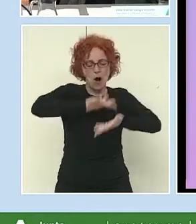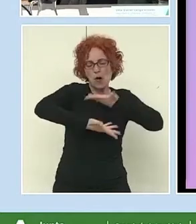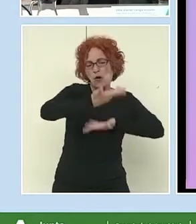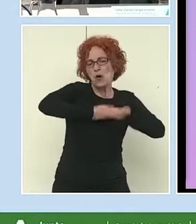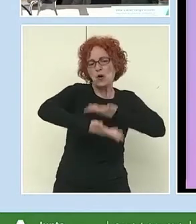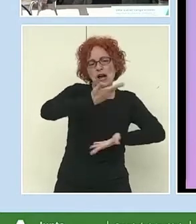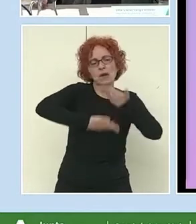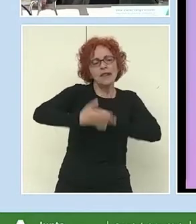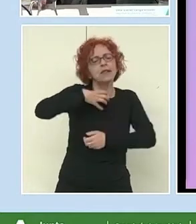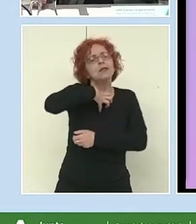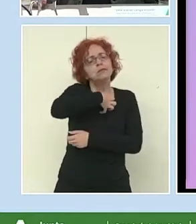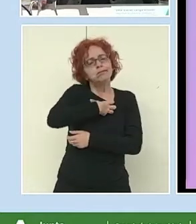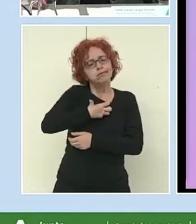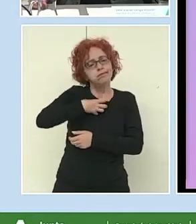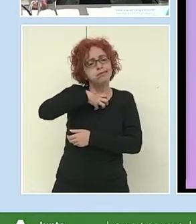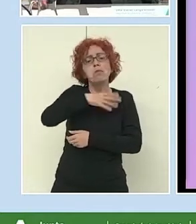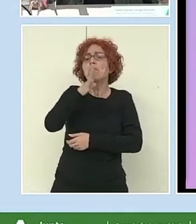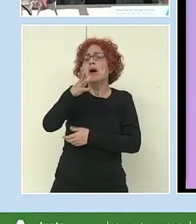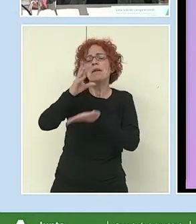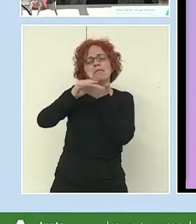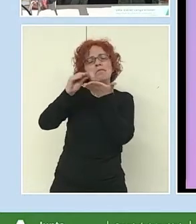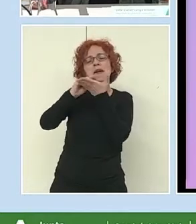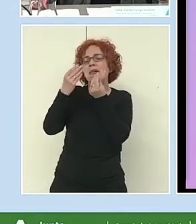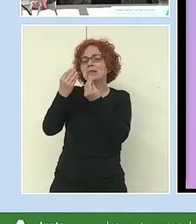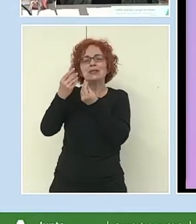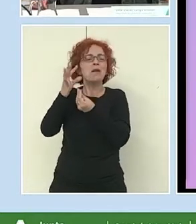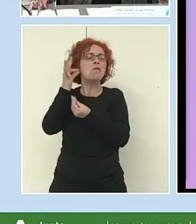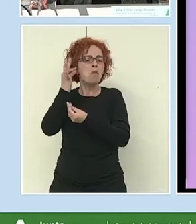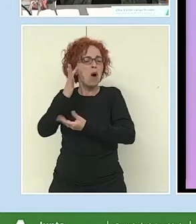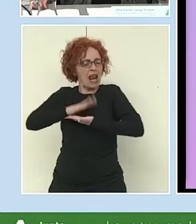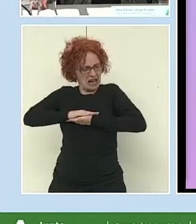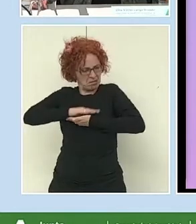les puede solucionar y la que mejor le va a contestar